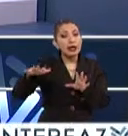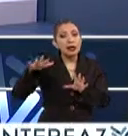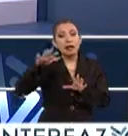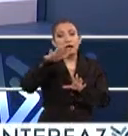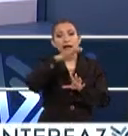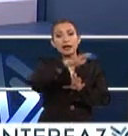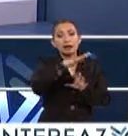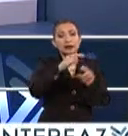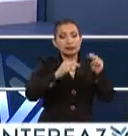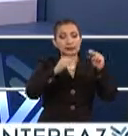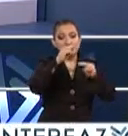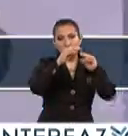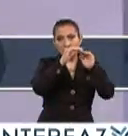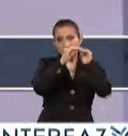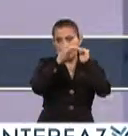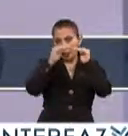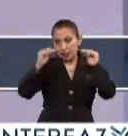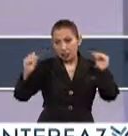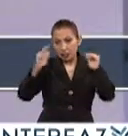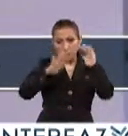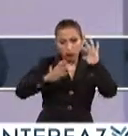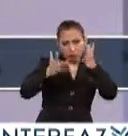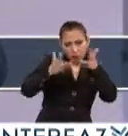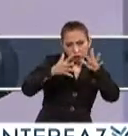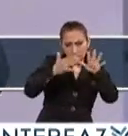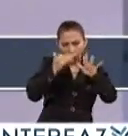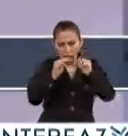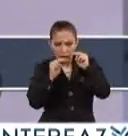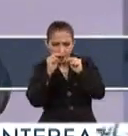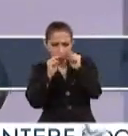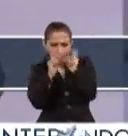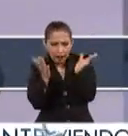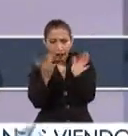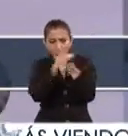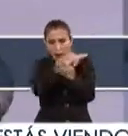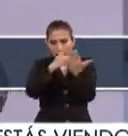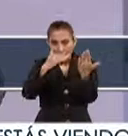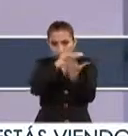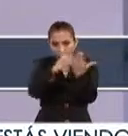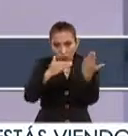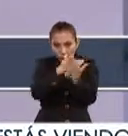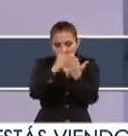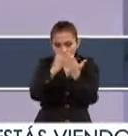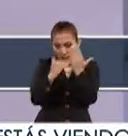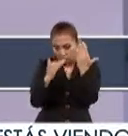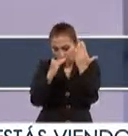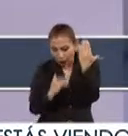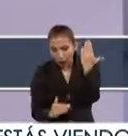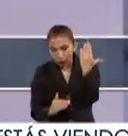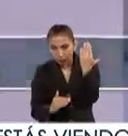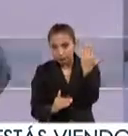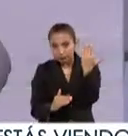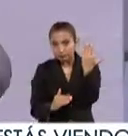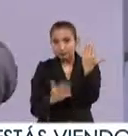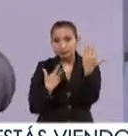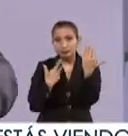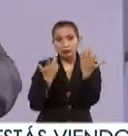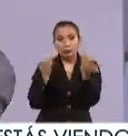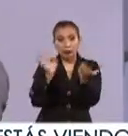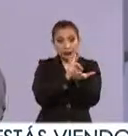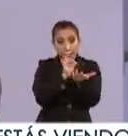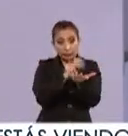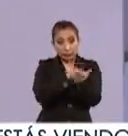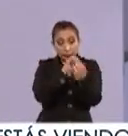un nivel establecido, buscando más o menos un nivel intermedio bajo. De estar más tiempo, de